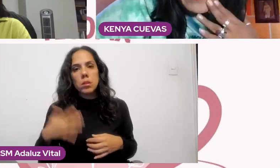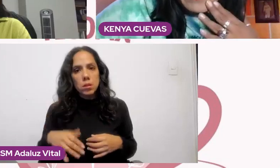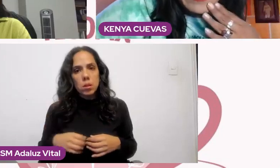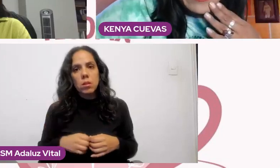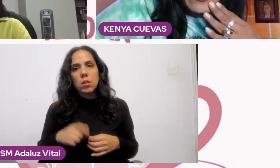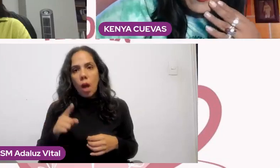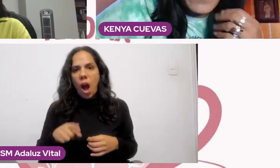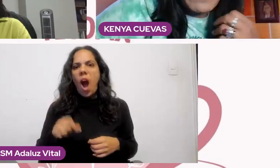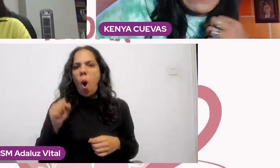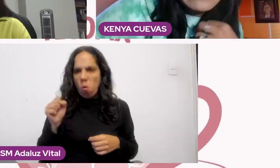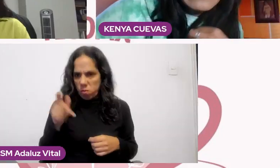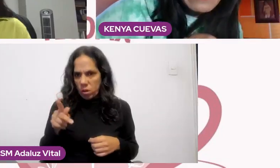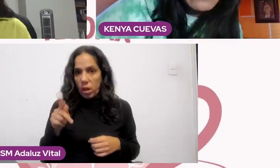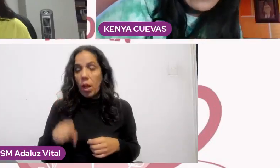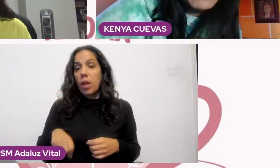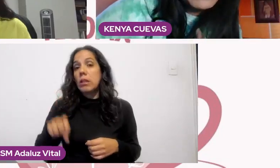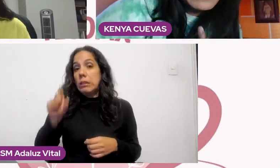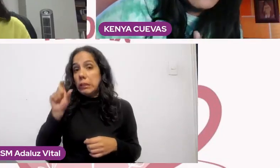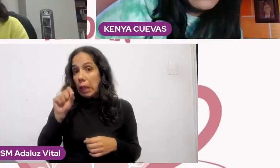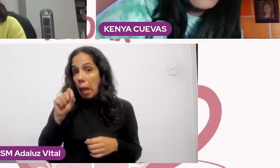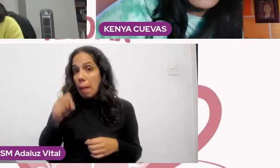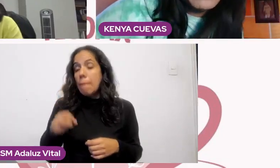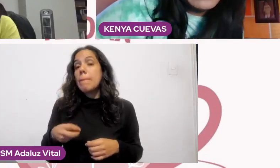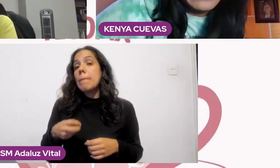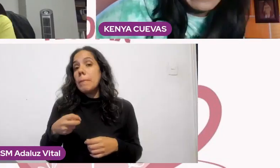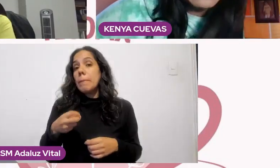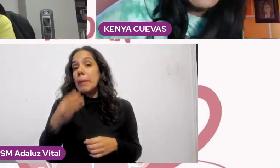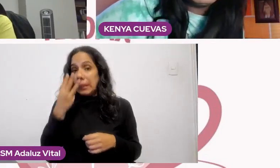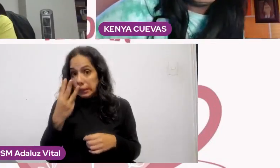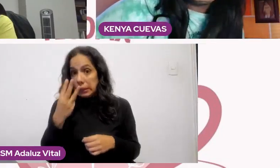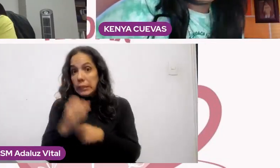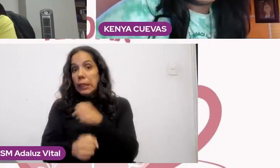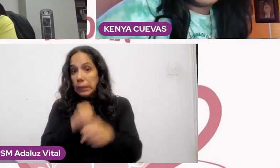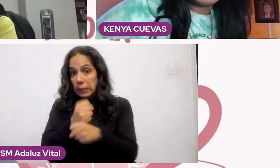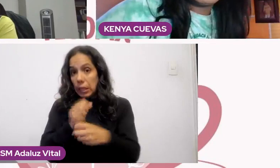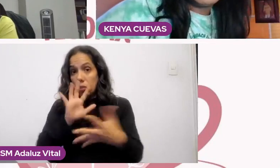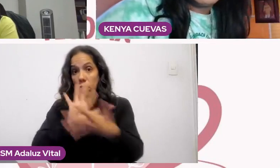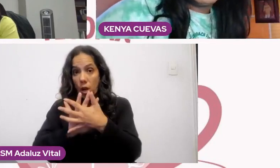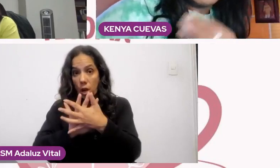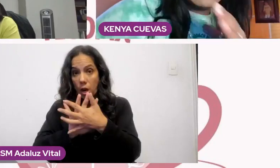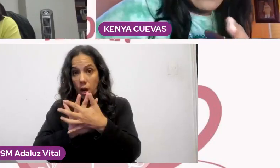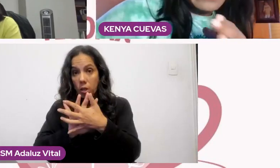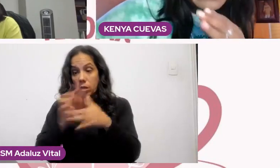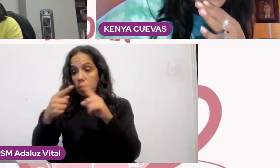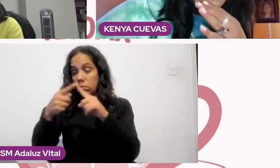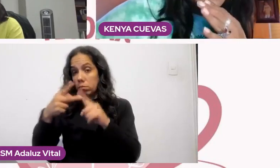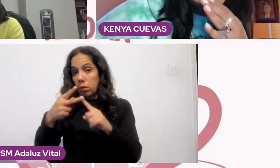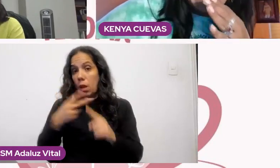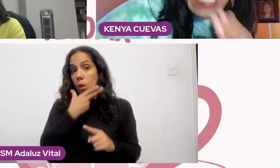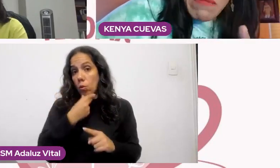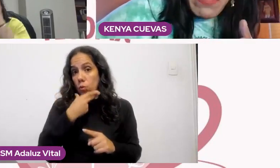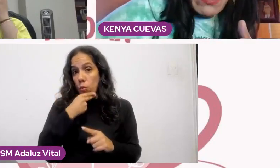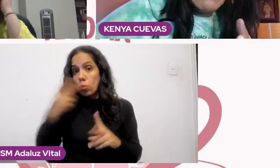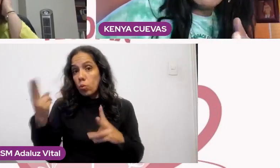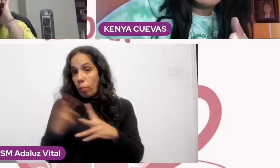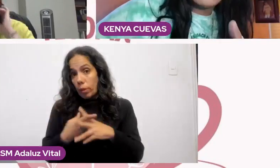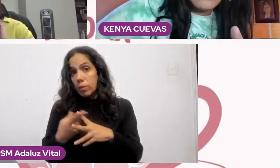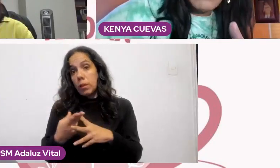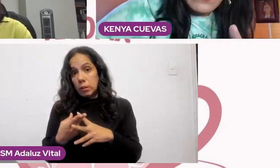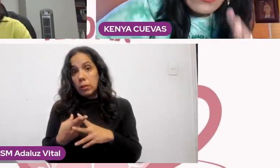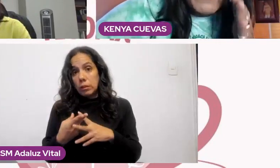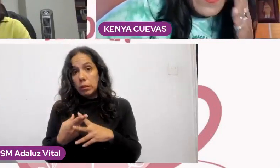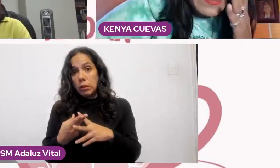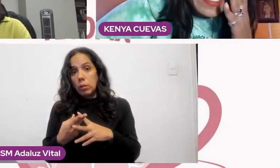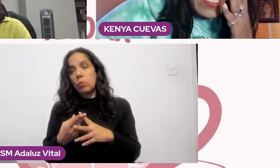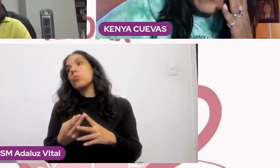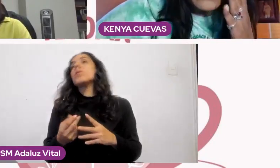sentenció a 23 años, 9 meses, ¿no? Y después van a llevar un juicio militar. Entonces, creo que esto es un ejemplo de cómo